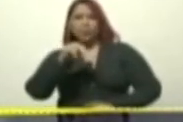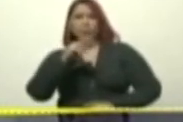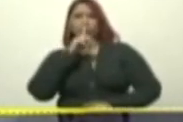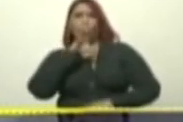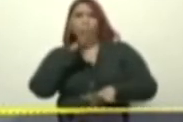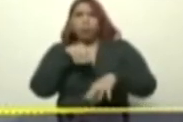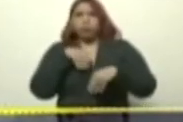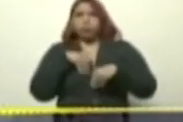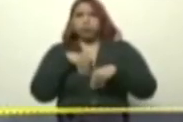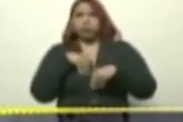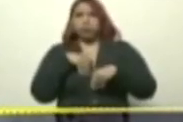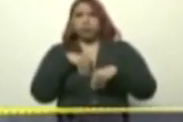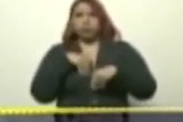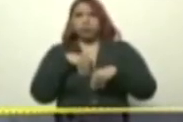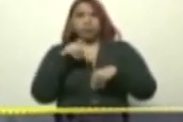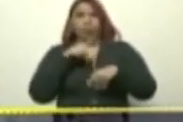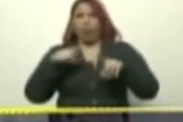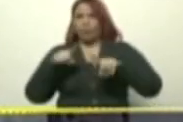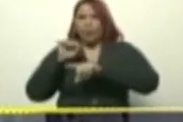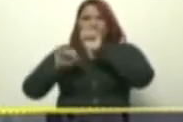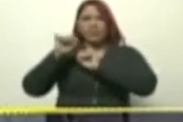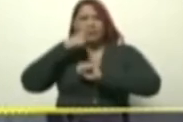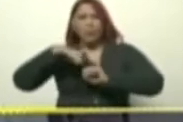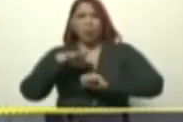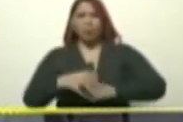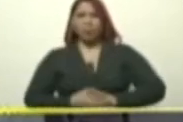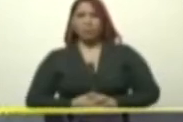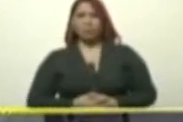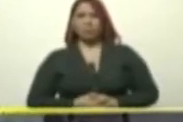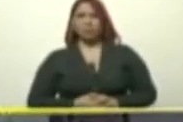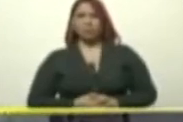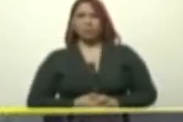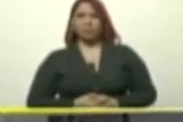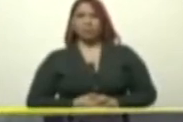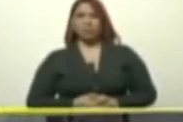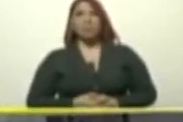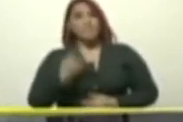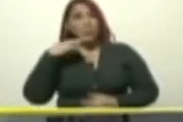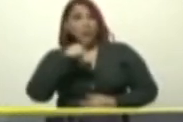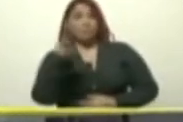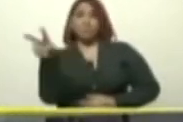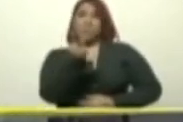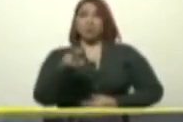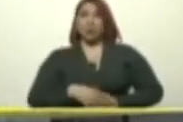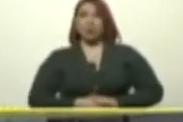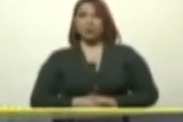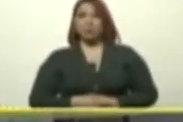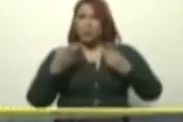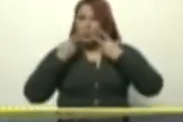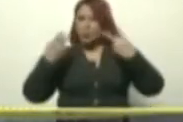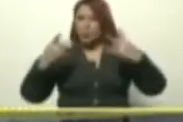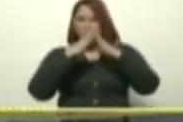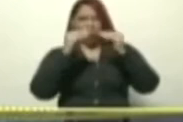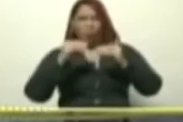cruzados? ¿No actúe en defensa de su pueblo? Por eso Venezuela anuncia todo